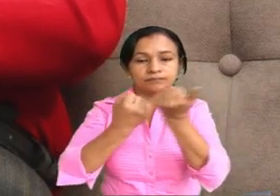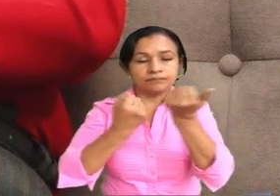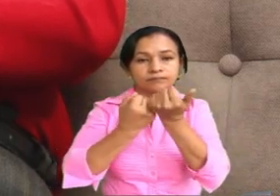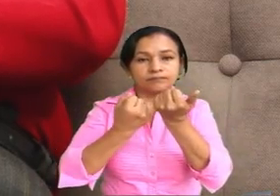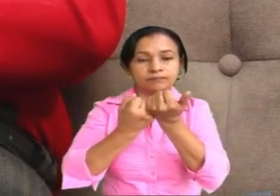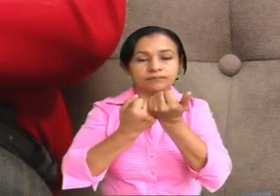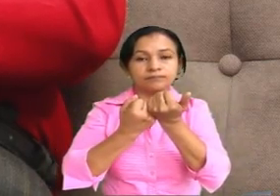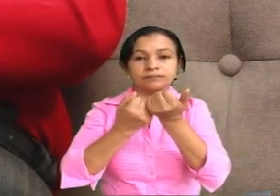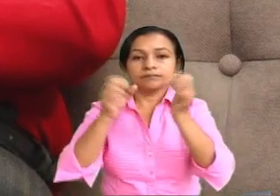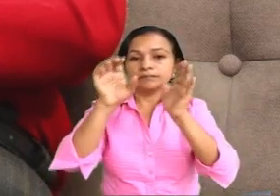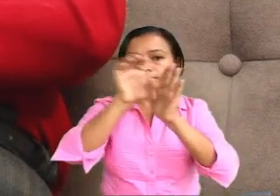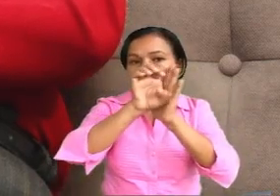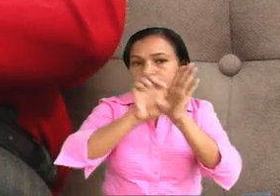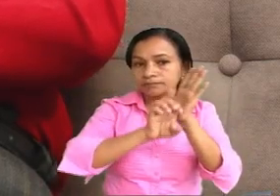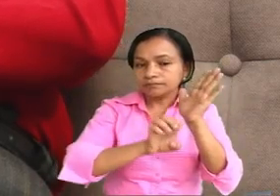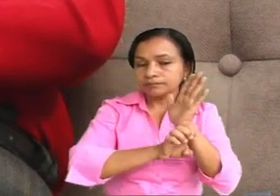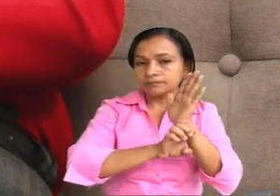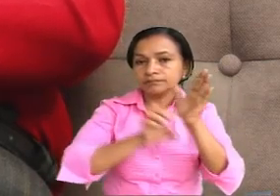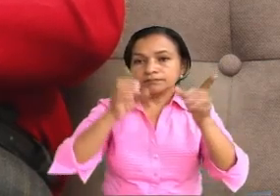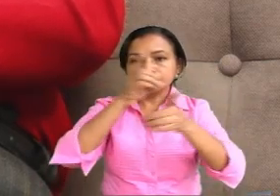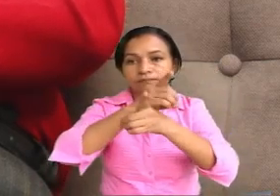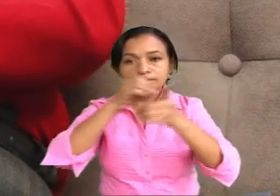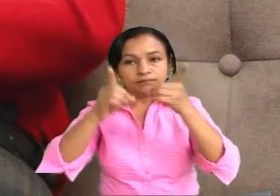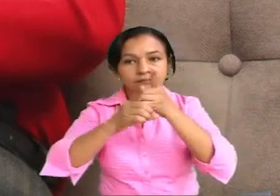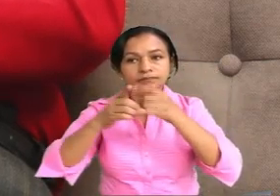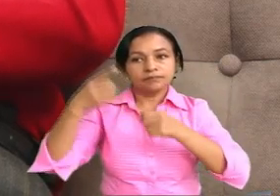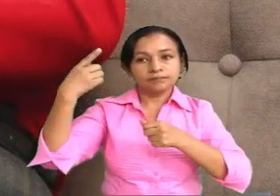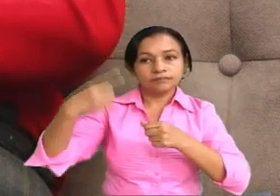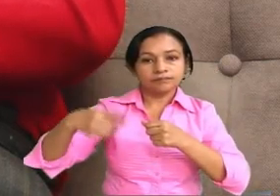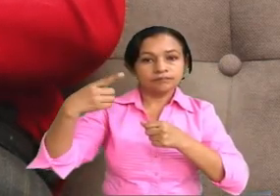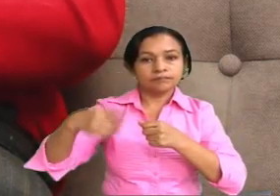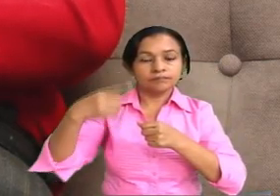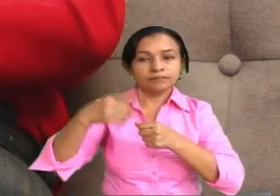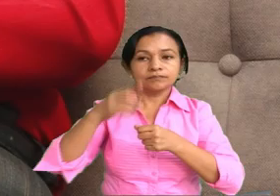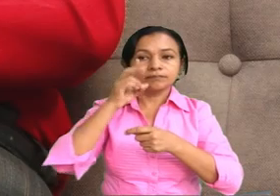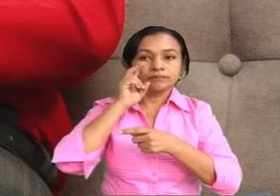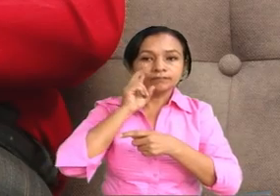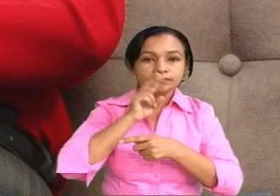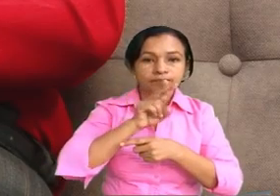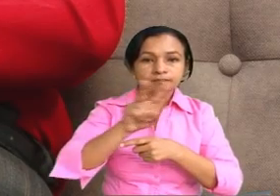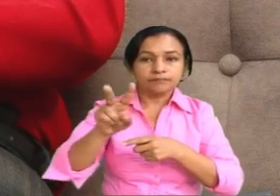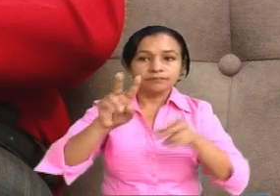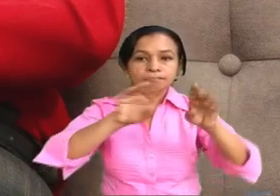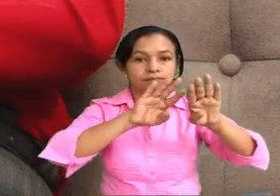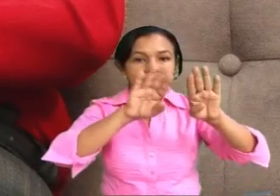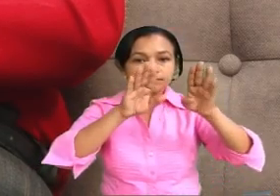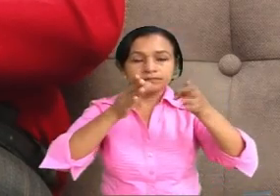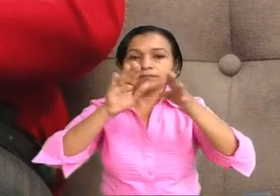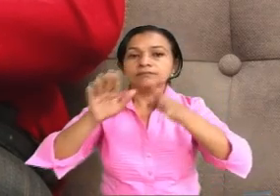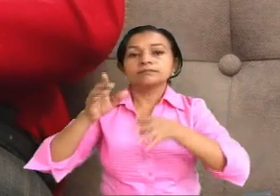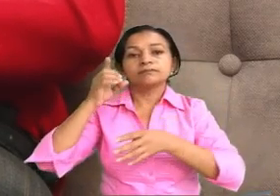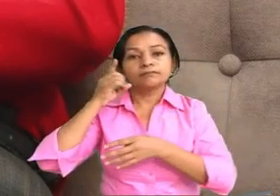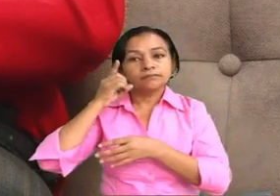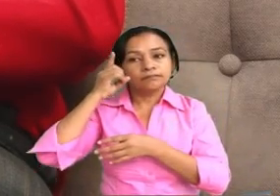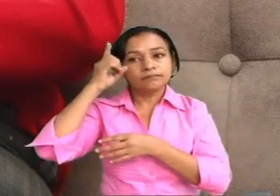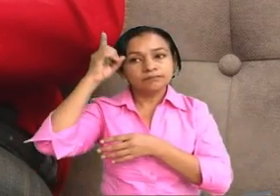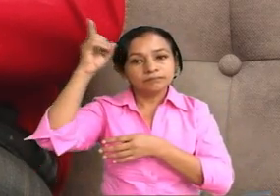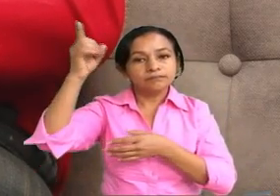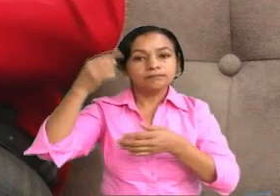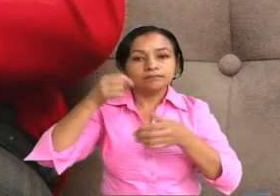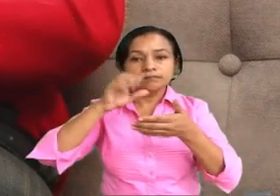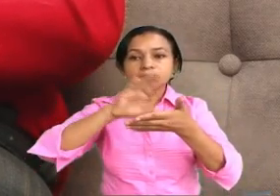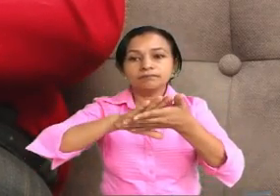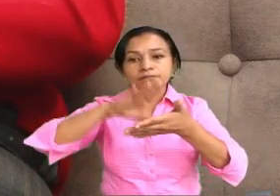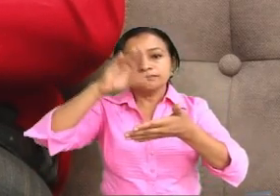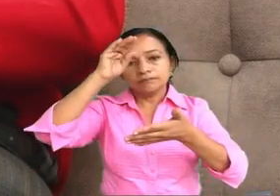los estatutos, los deberes y derechos. Y hemos mirado que las mujeres se han desarrollado. Van aprendiendo